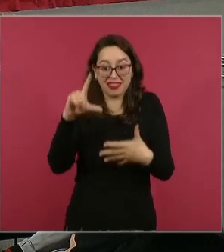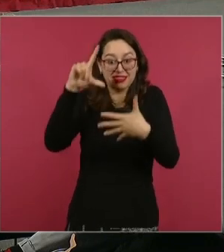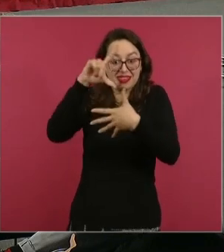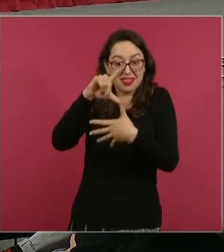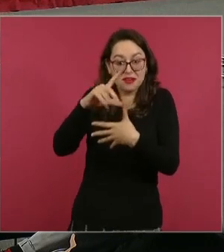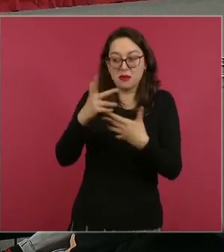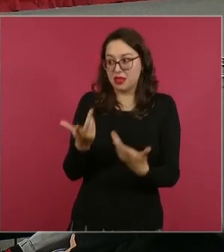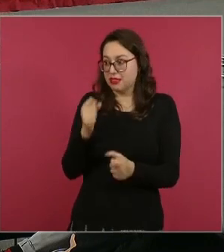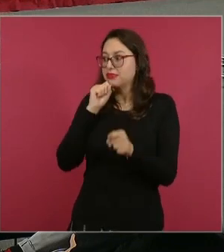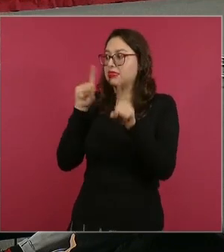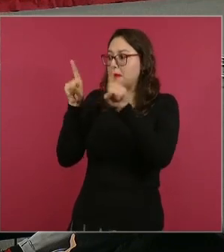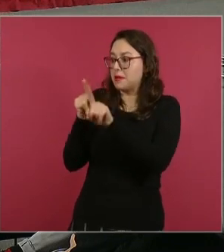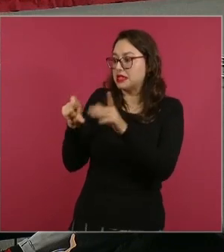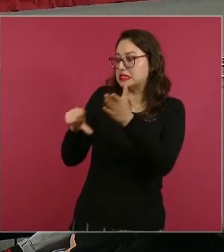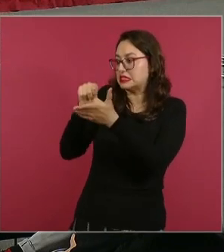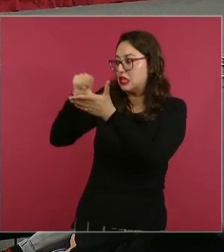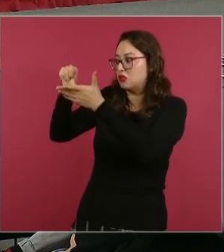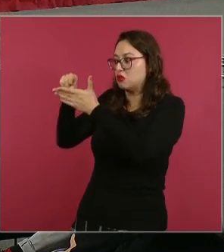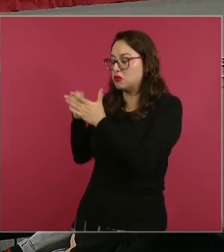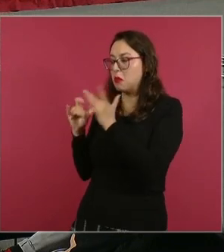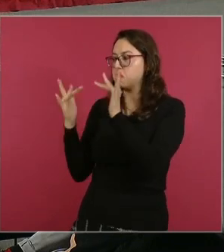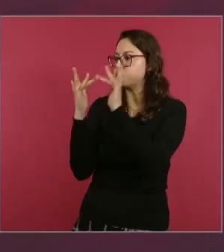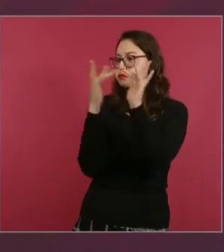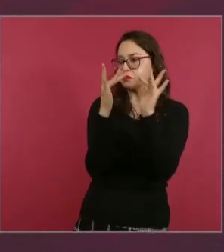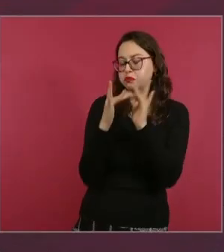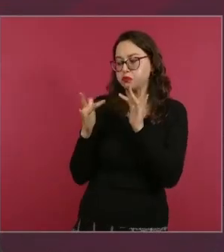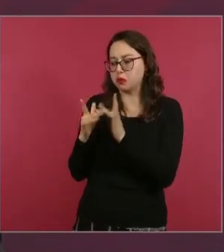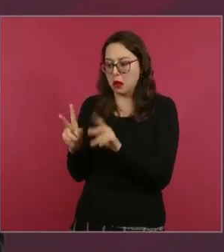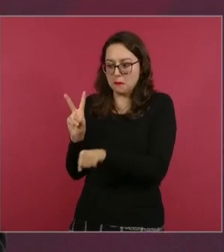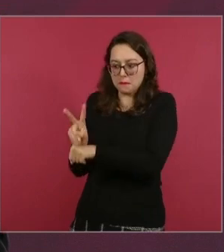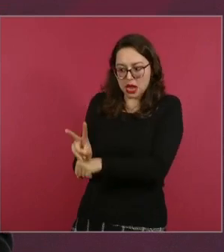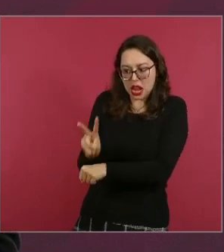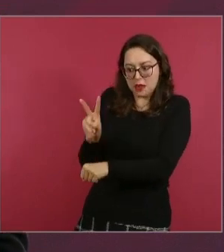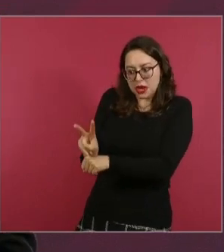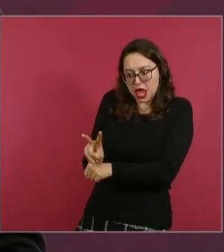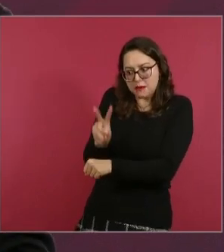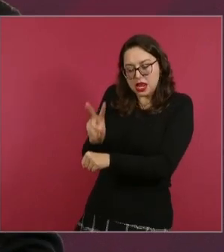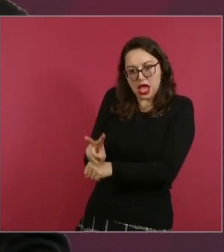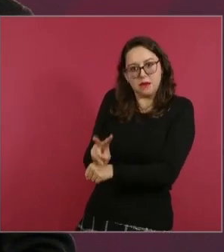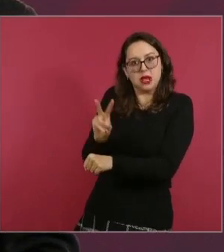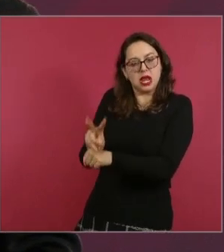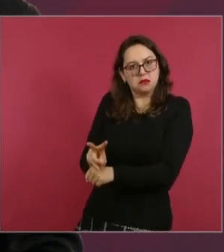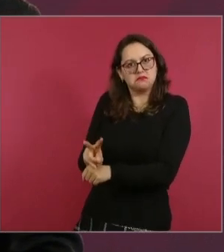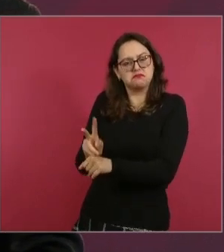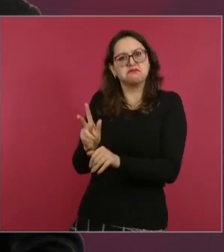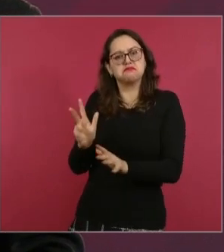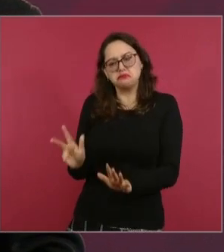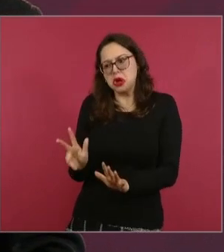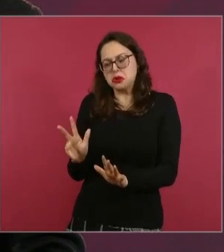Latina se tiene comunicación constante entonces